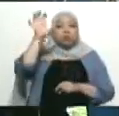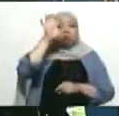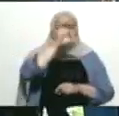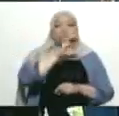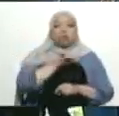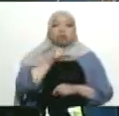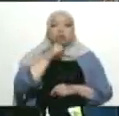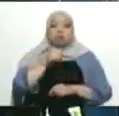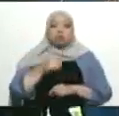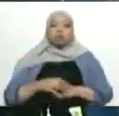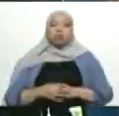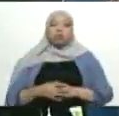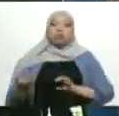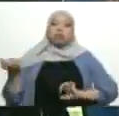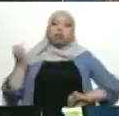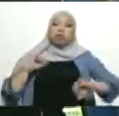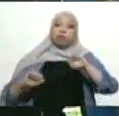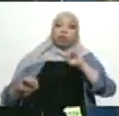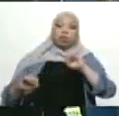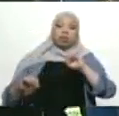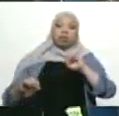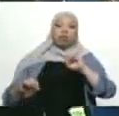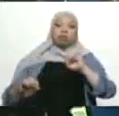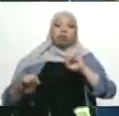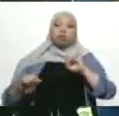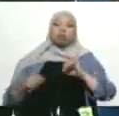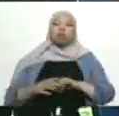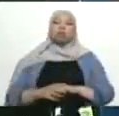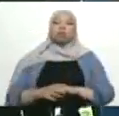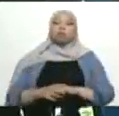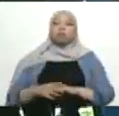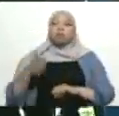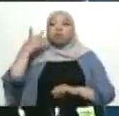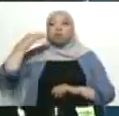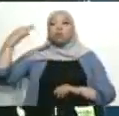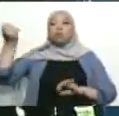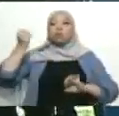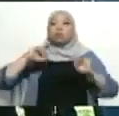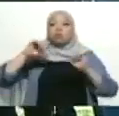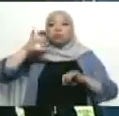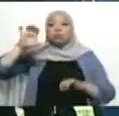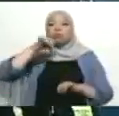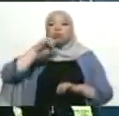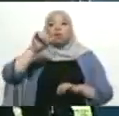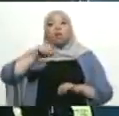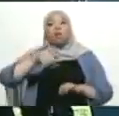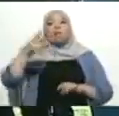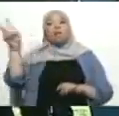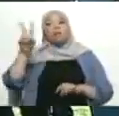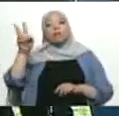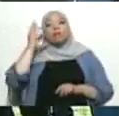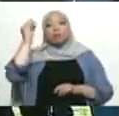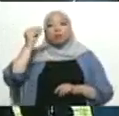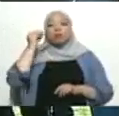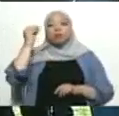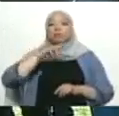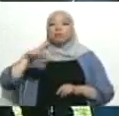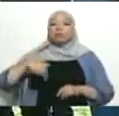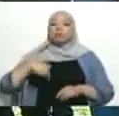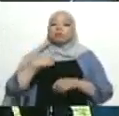Mérida, a defender su terruño, su suelo patrio. Y uno pensaba, del otro